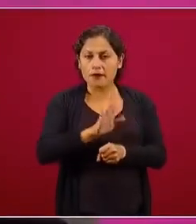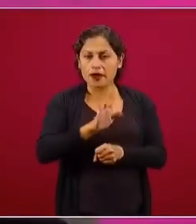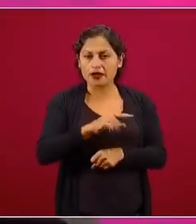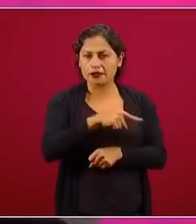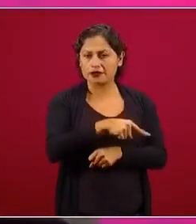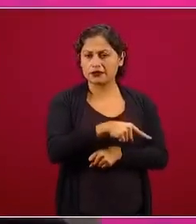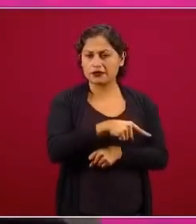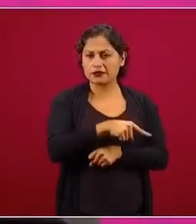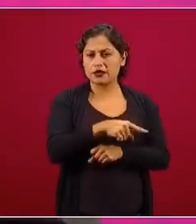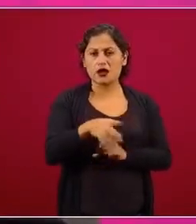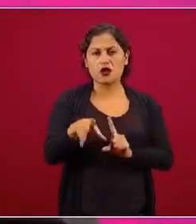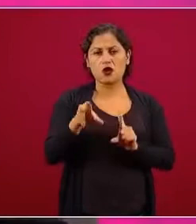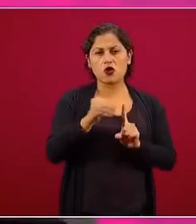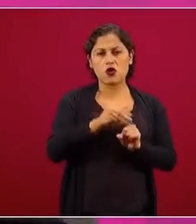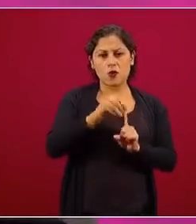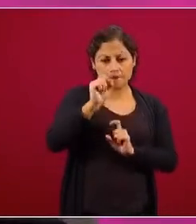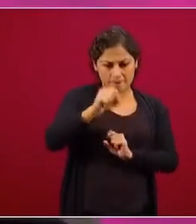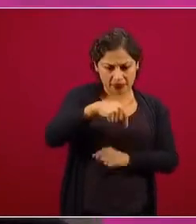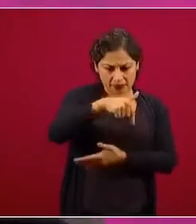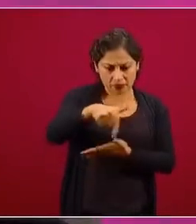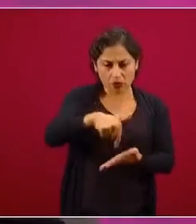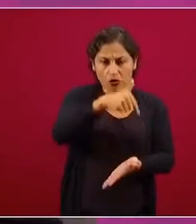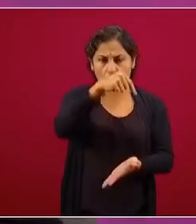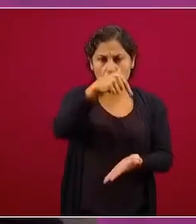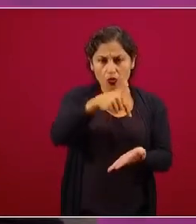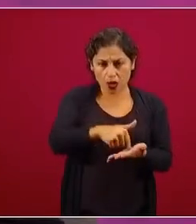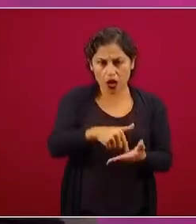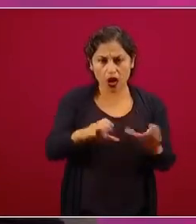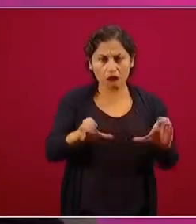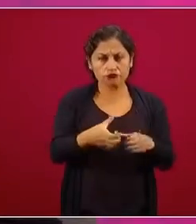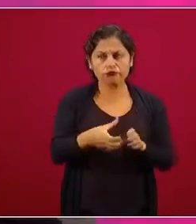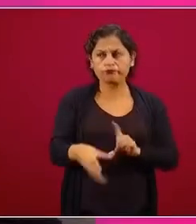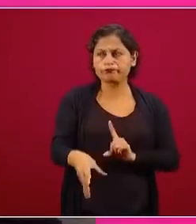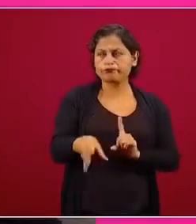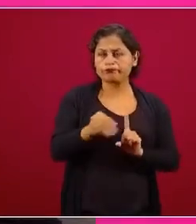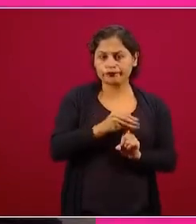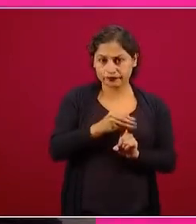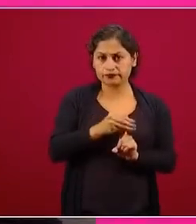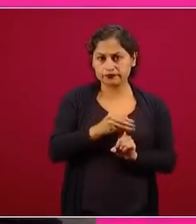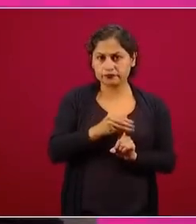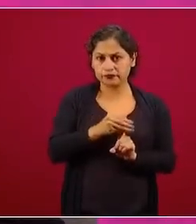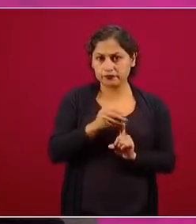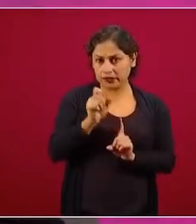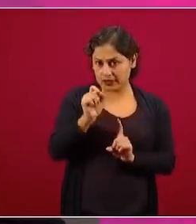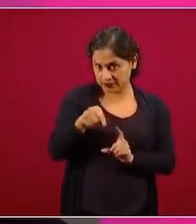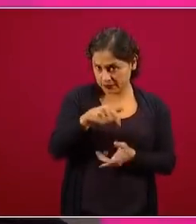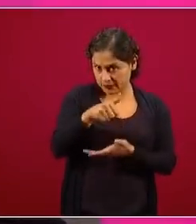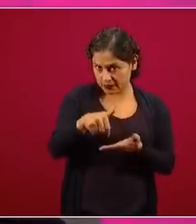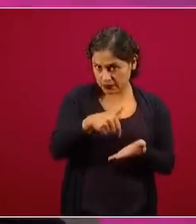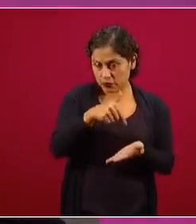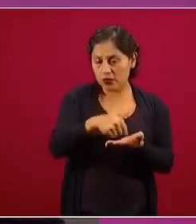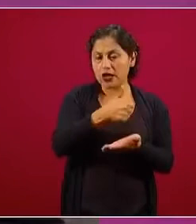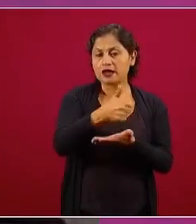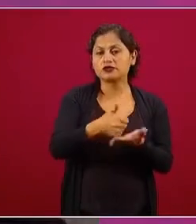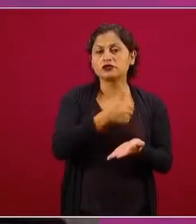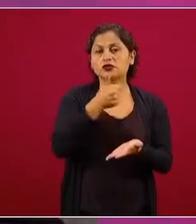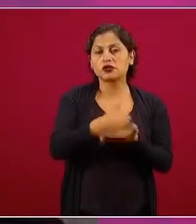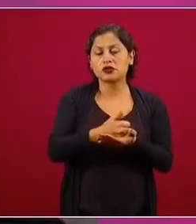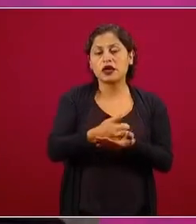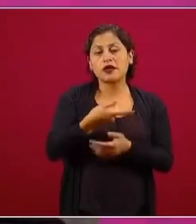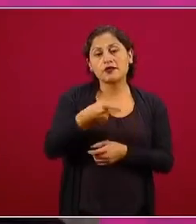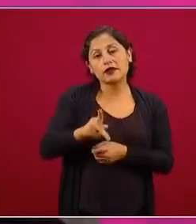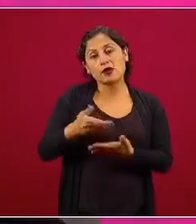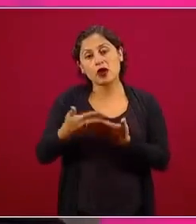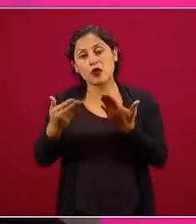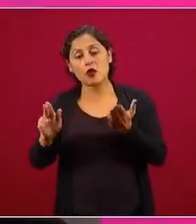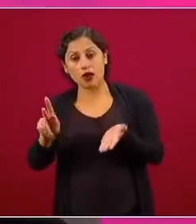contagio local, producido en la misma localidad donde residía esta persona, que era Hong Kong, y el segundo más bien tenía un